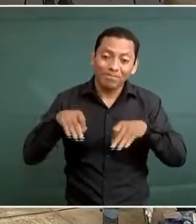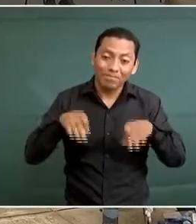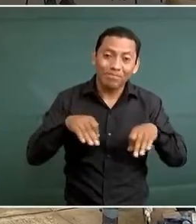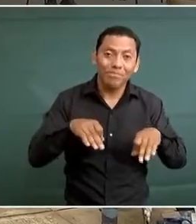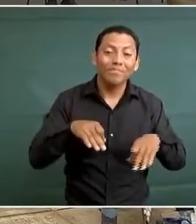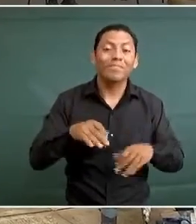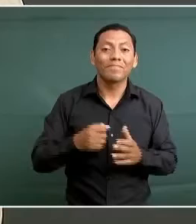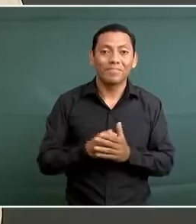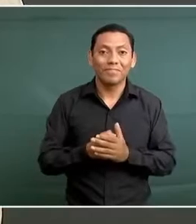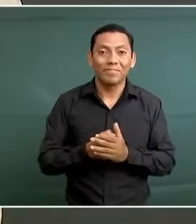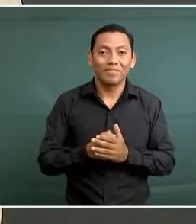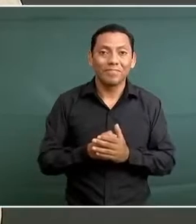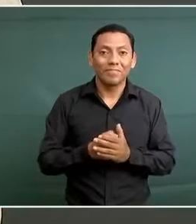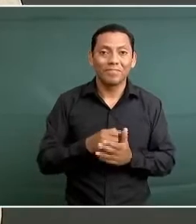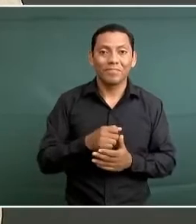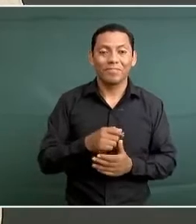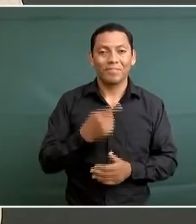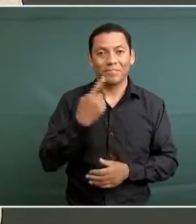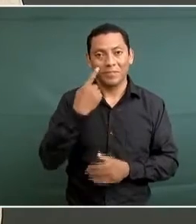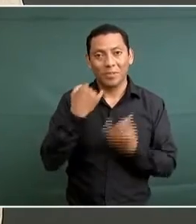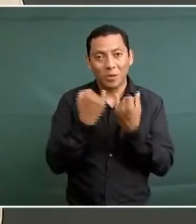el seguro social